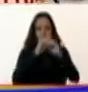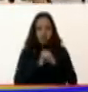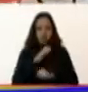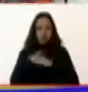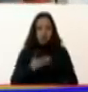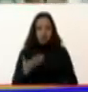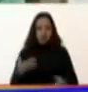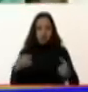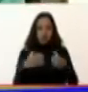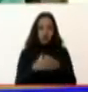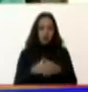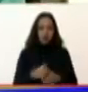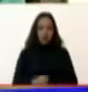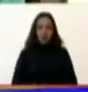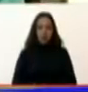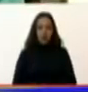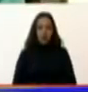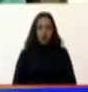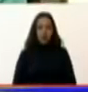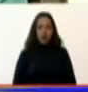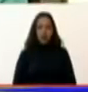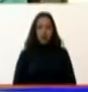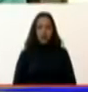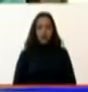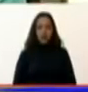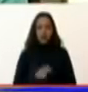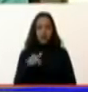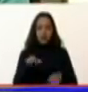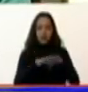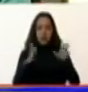reunir alrededor de una mesa.